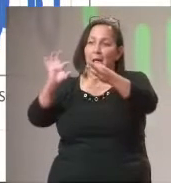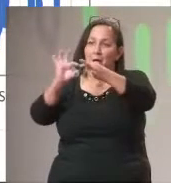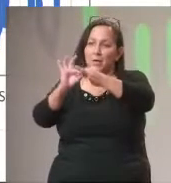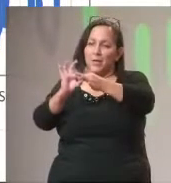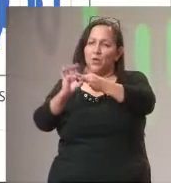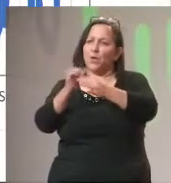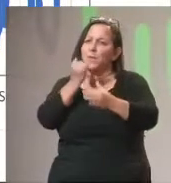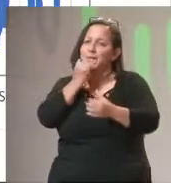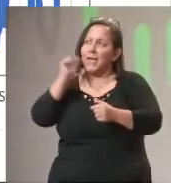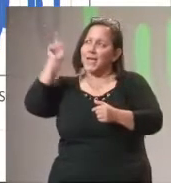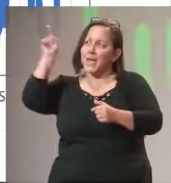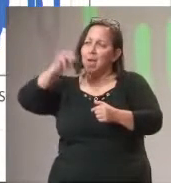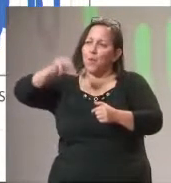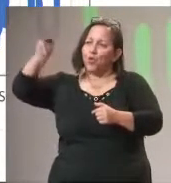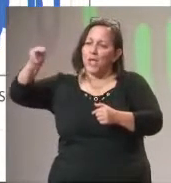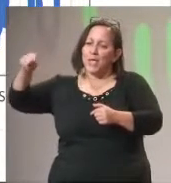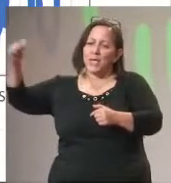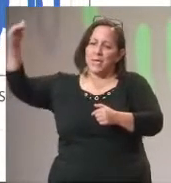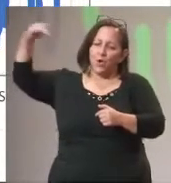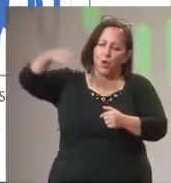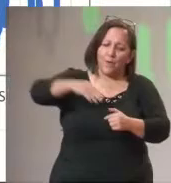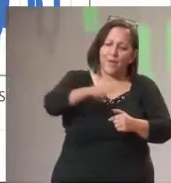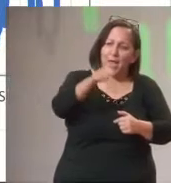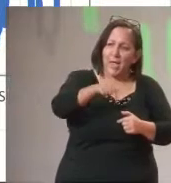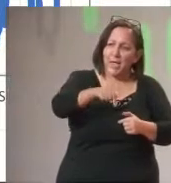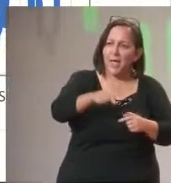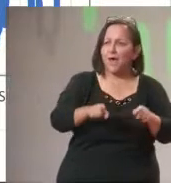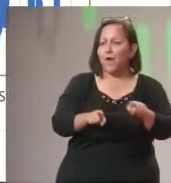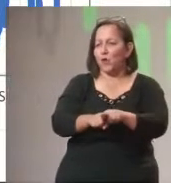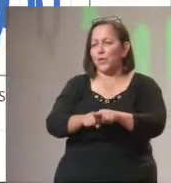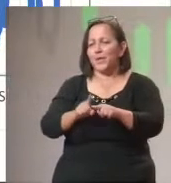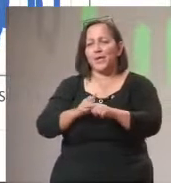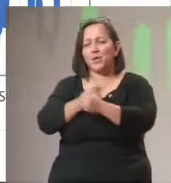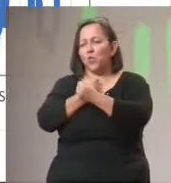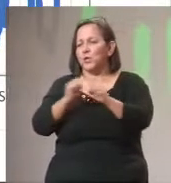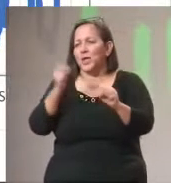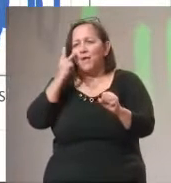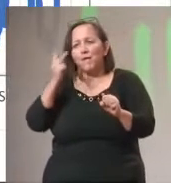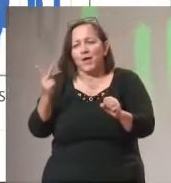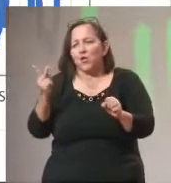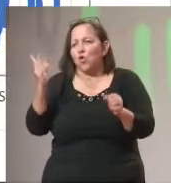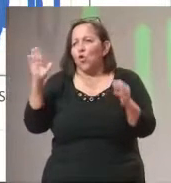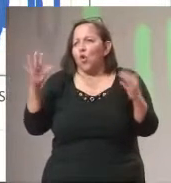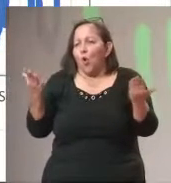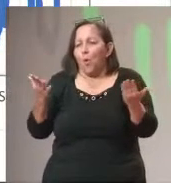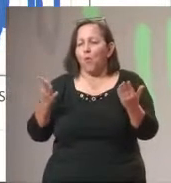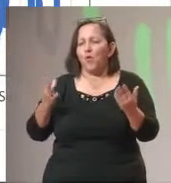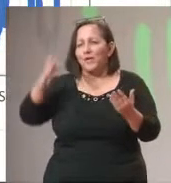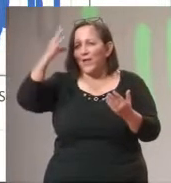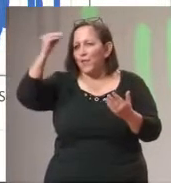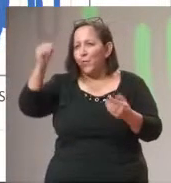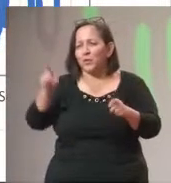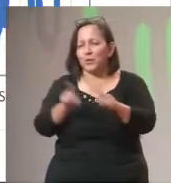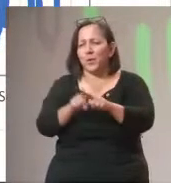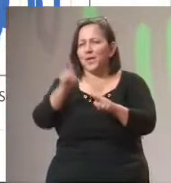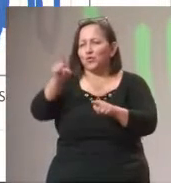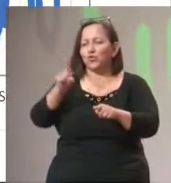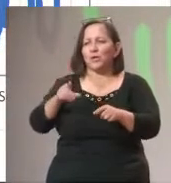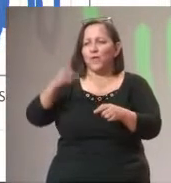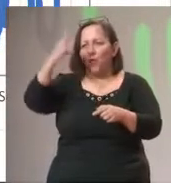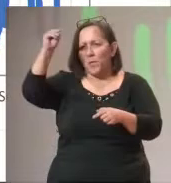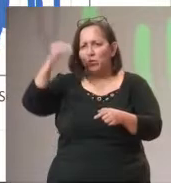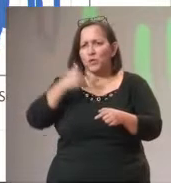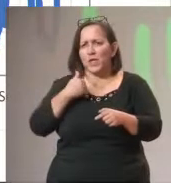la montaña y lo que pasa aquí en la zona baja. Eso es realmente increíble de observar. Esos datos que ya tienen más de 10 años